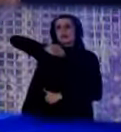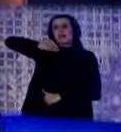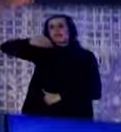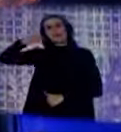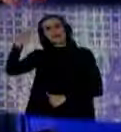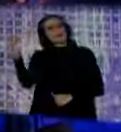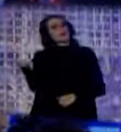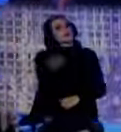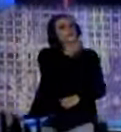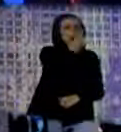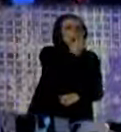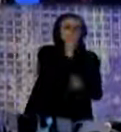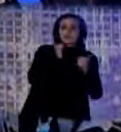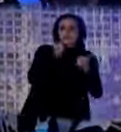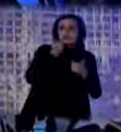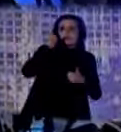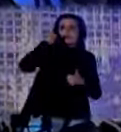comenzar